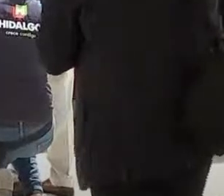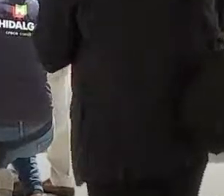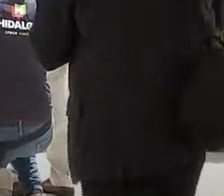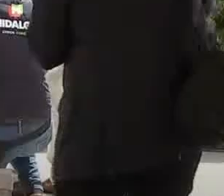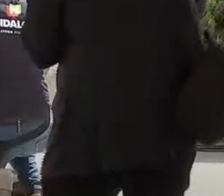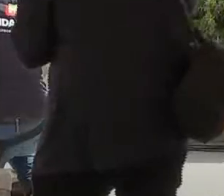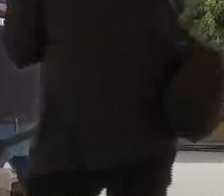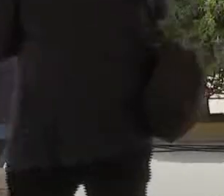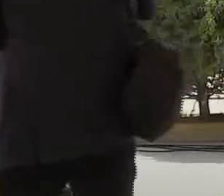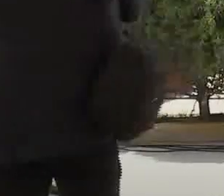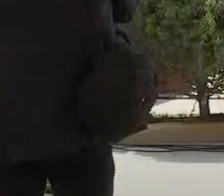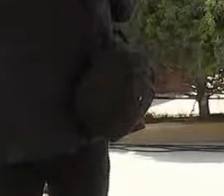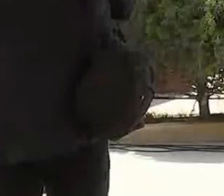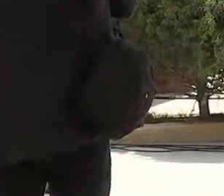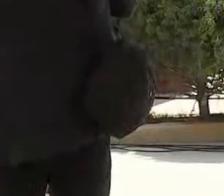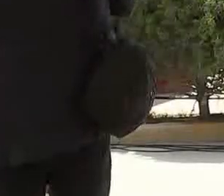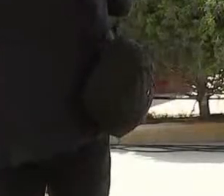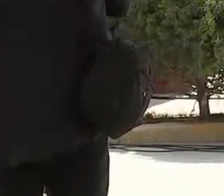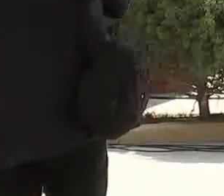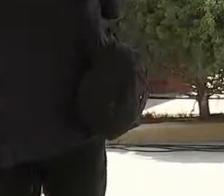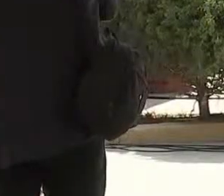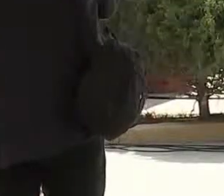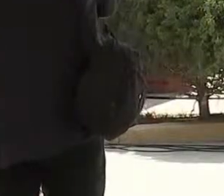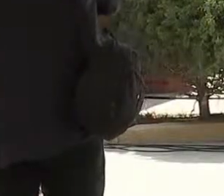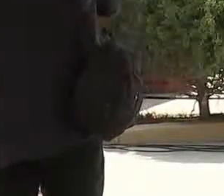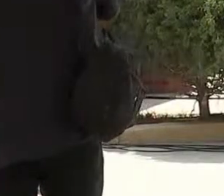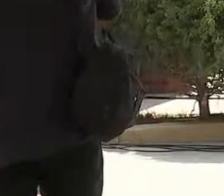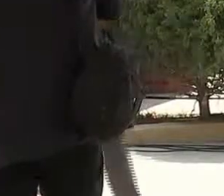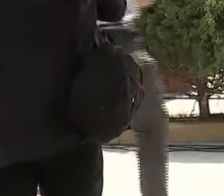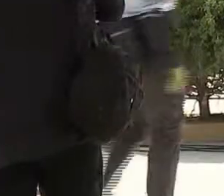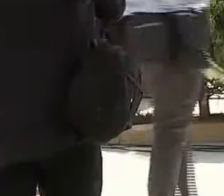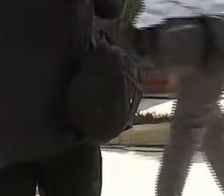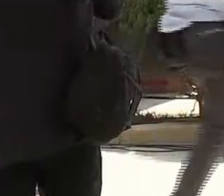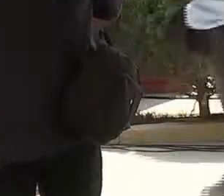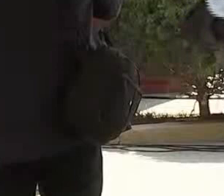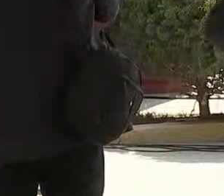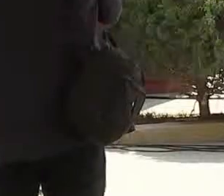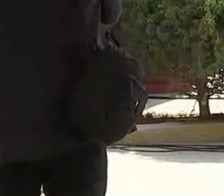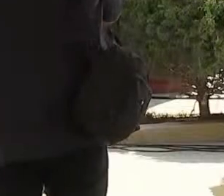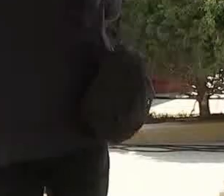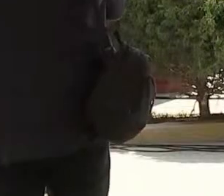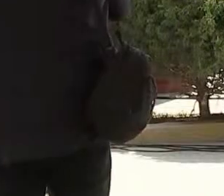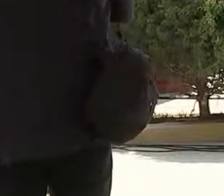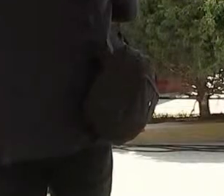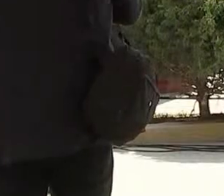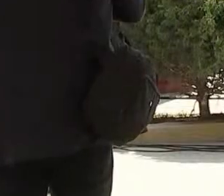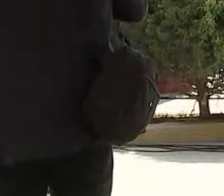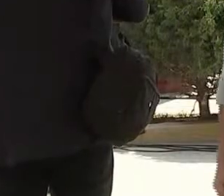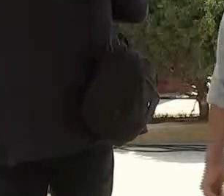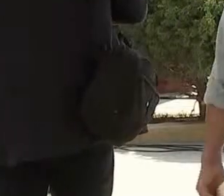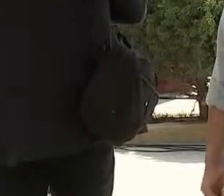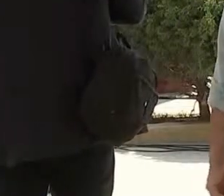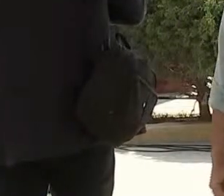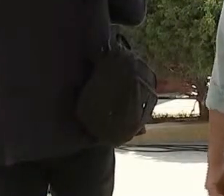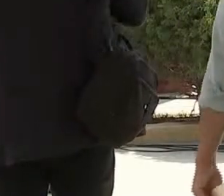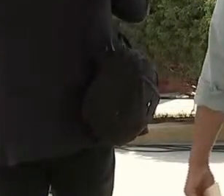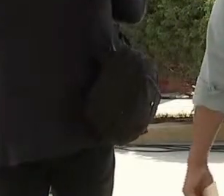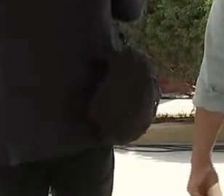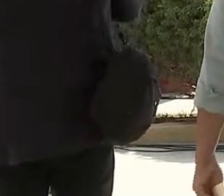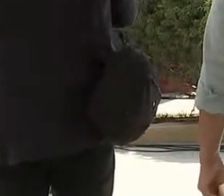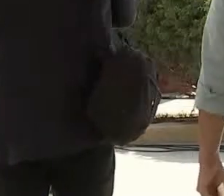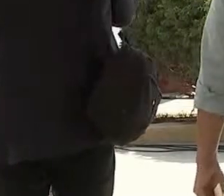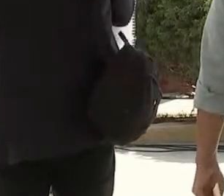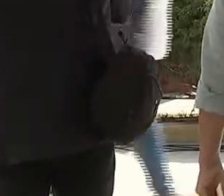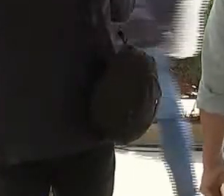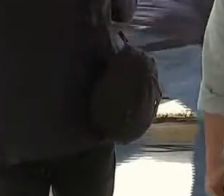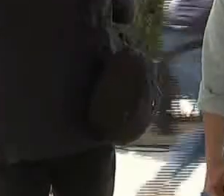muestra y se hicieron aquí unas obras que fue la barda perimetral de la escuela y los pisos de